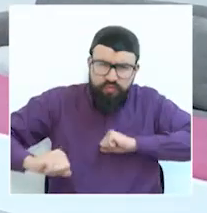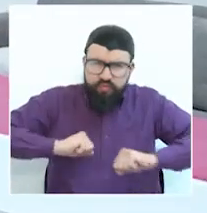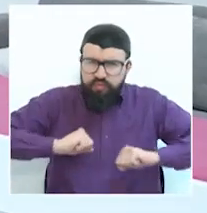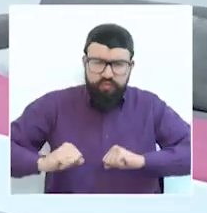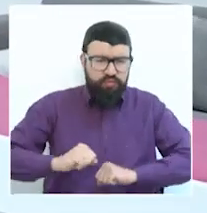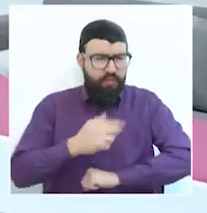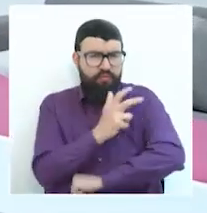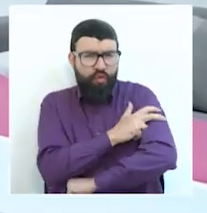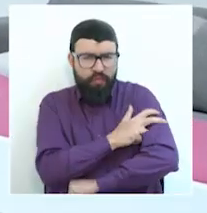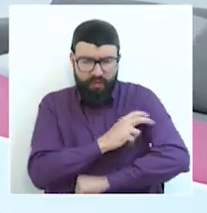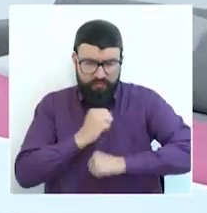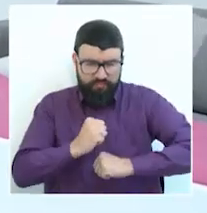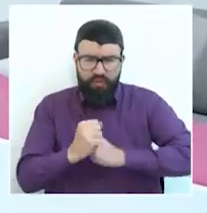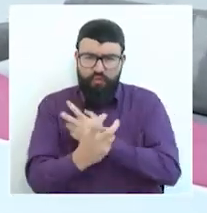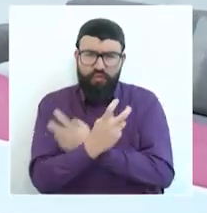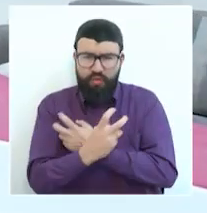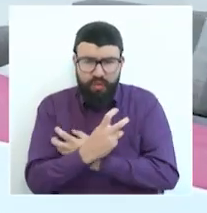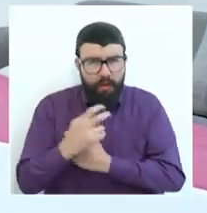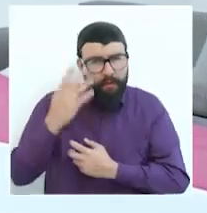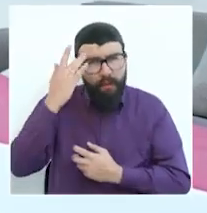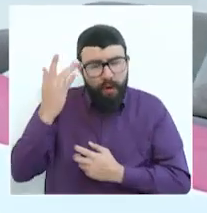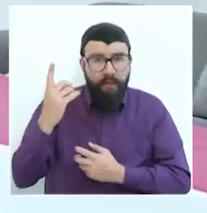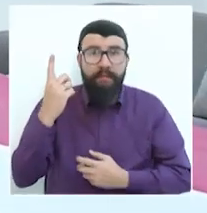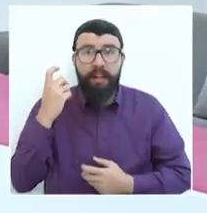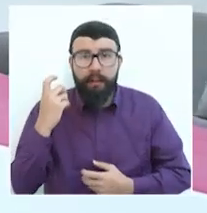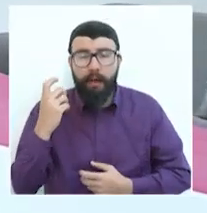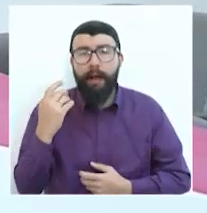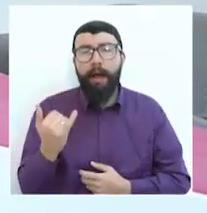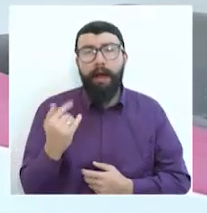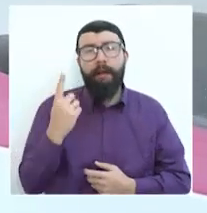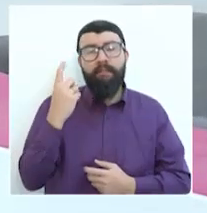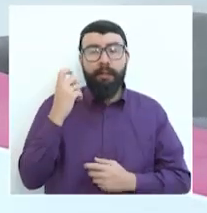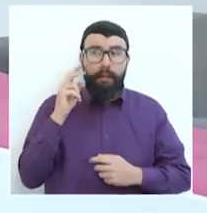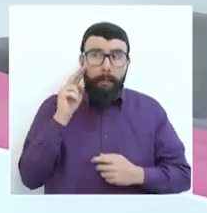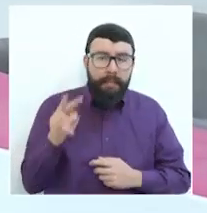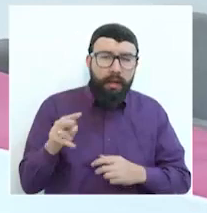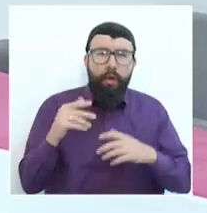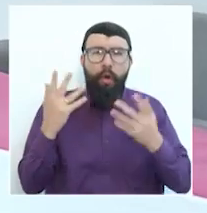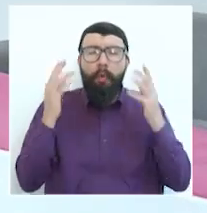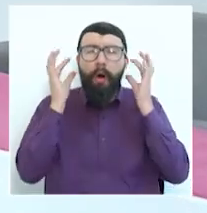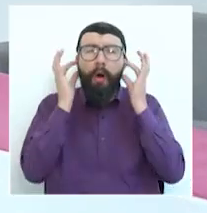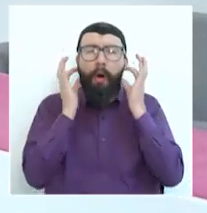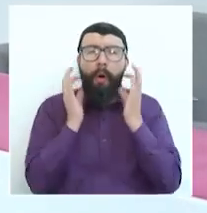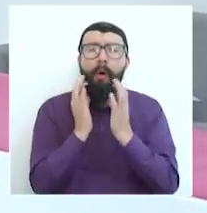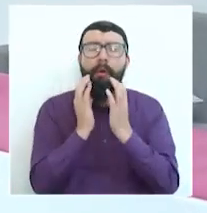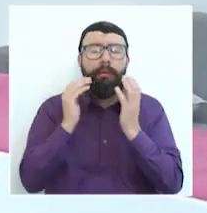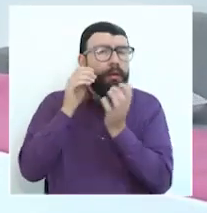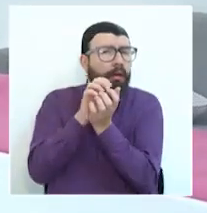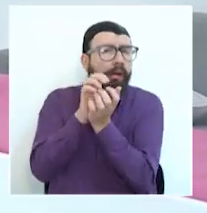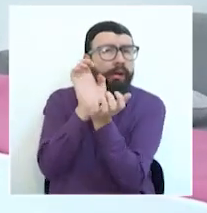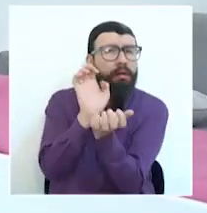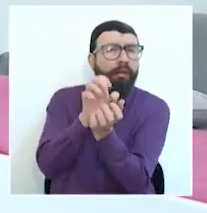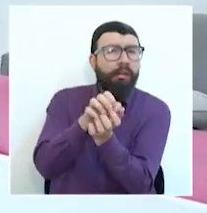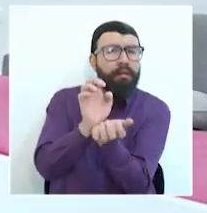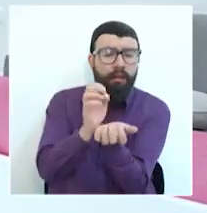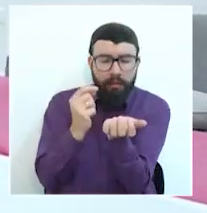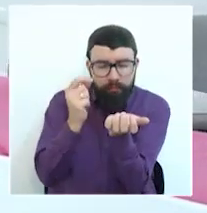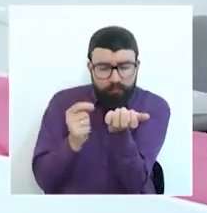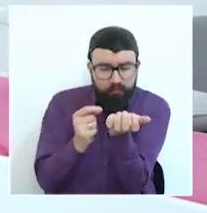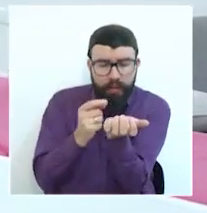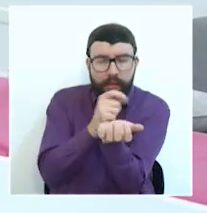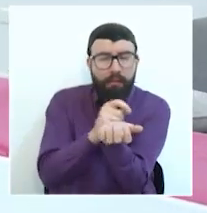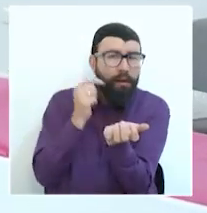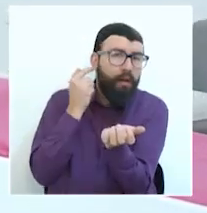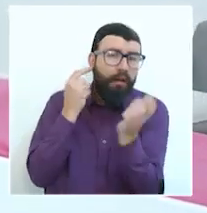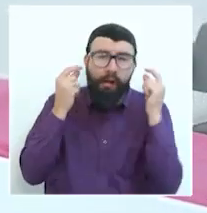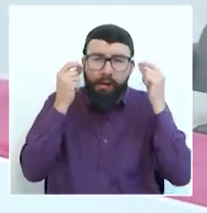osteomuscular, porque se nos olvida valorar la articulación temporomandibular. Y si yo no hago una valoración de la articulación temporomandibular,